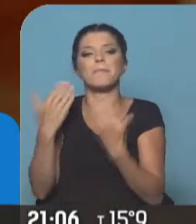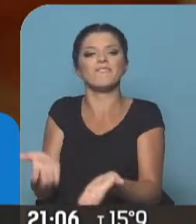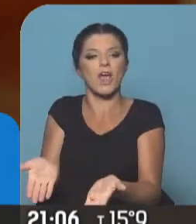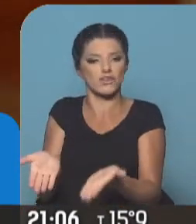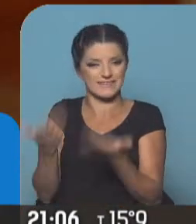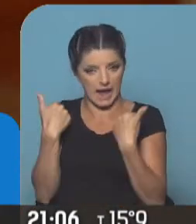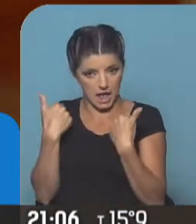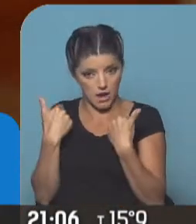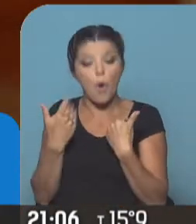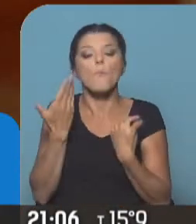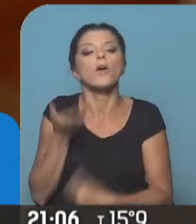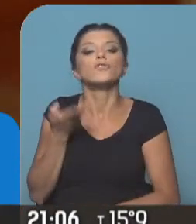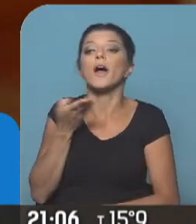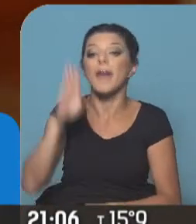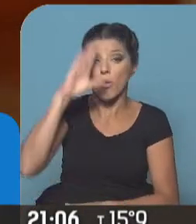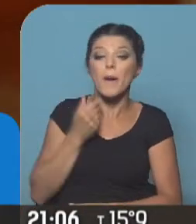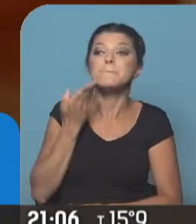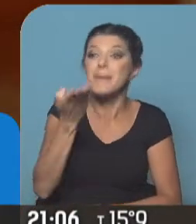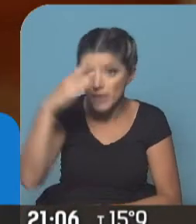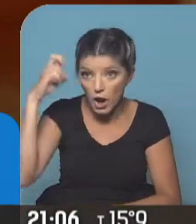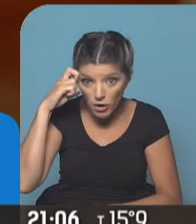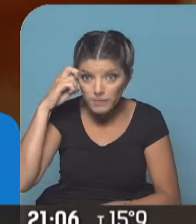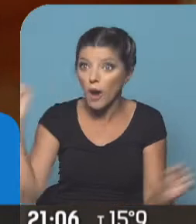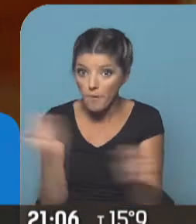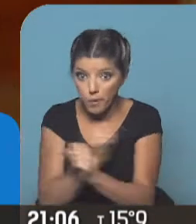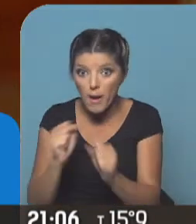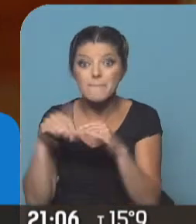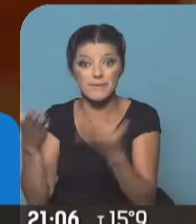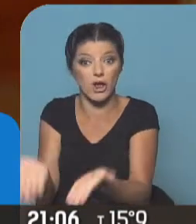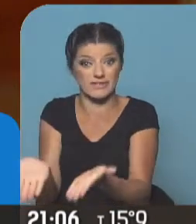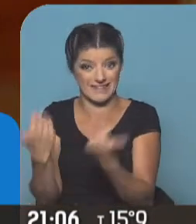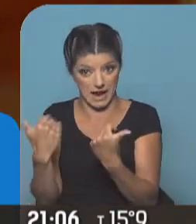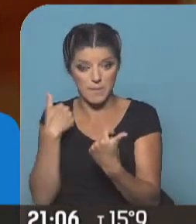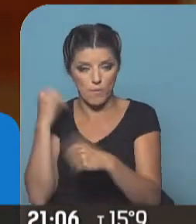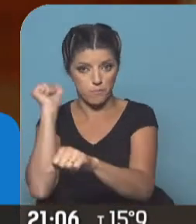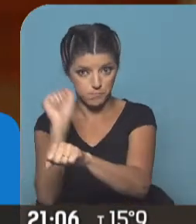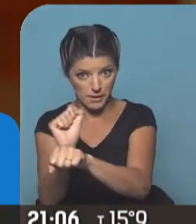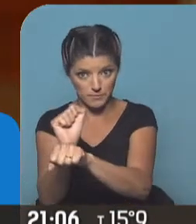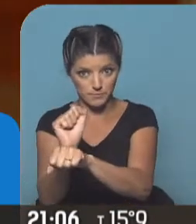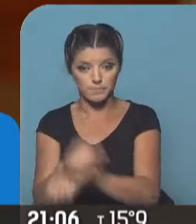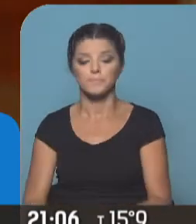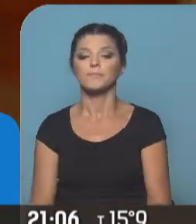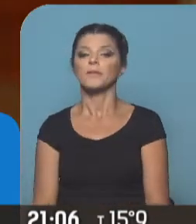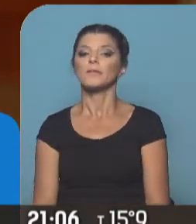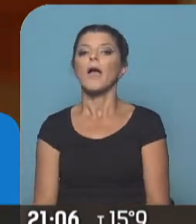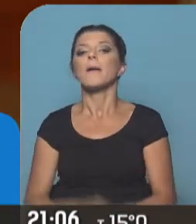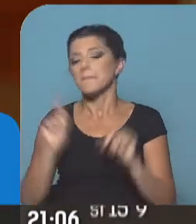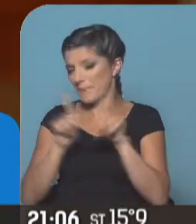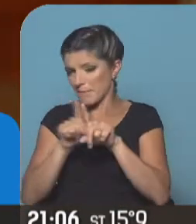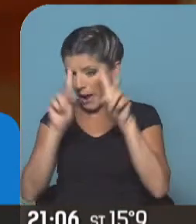de Debido para aplicar esta orden de detención. Y luego, en esta misma causa, que es por defraudación al